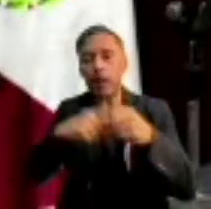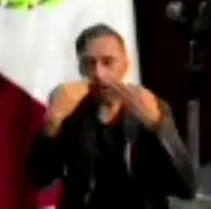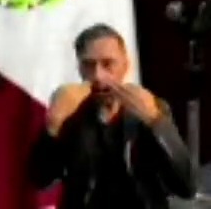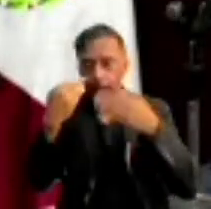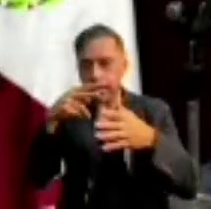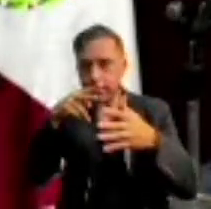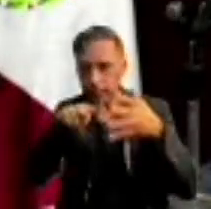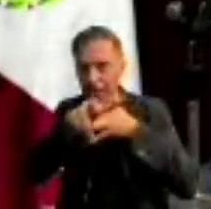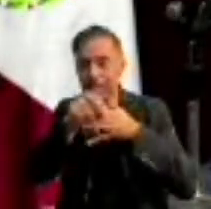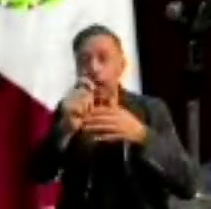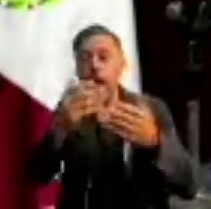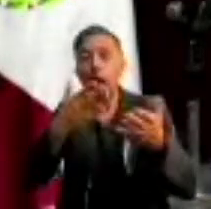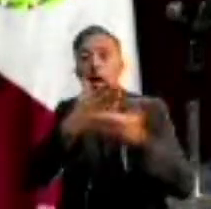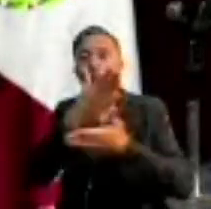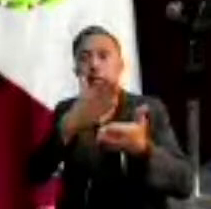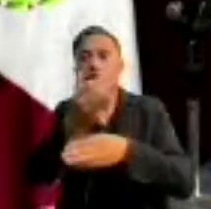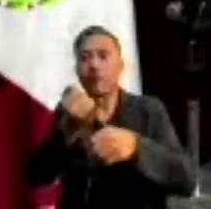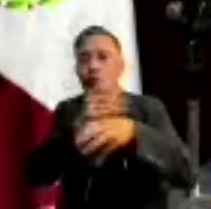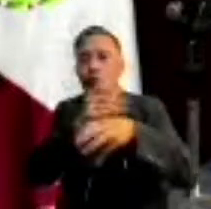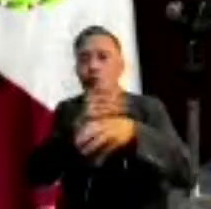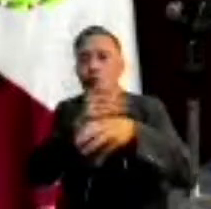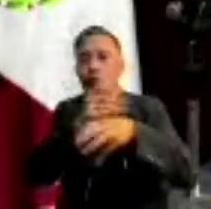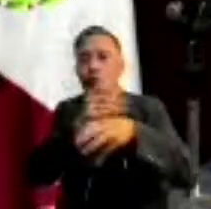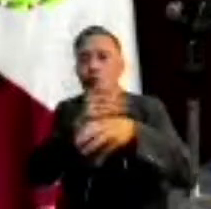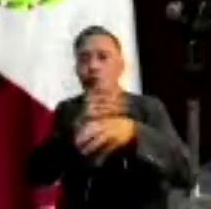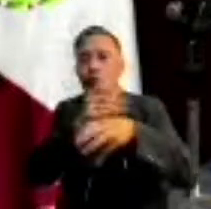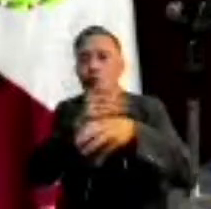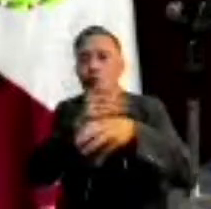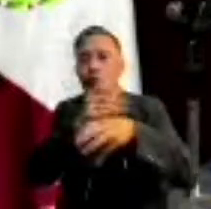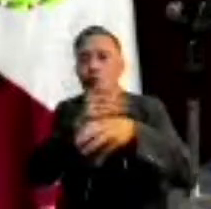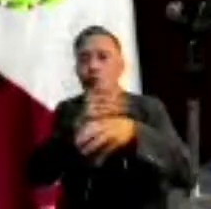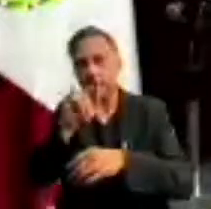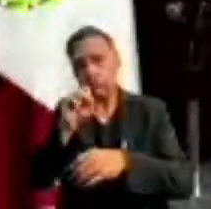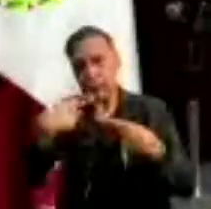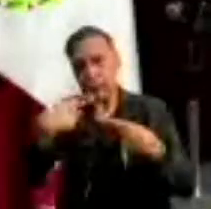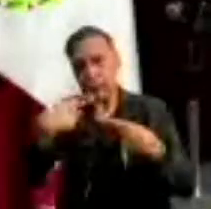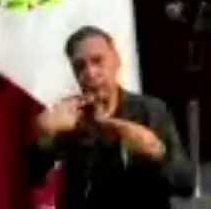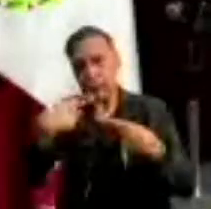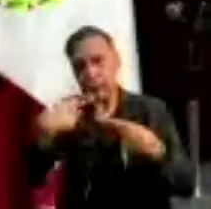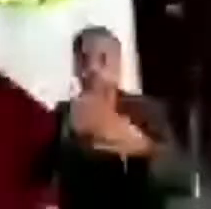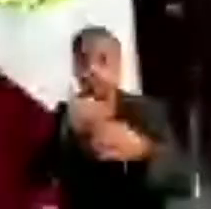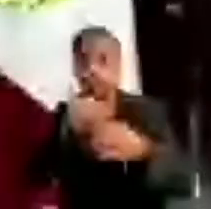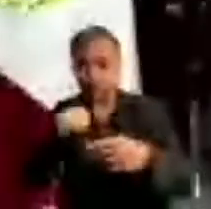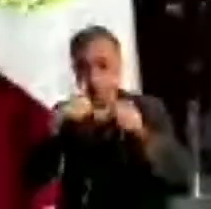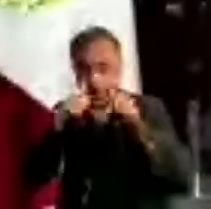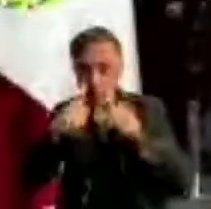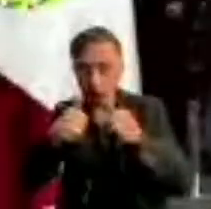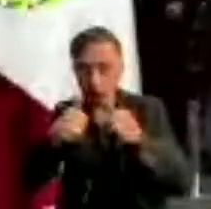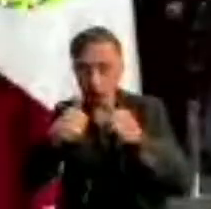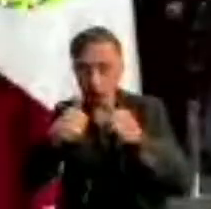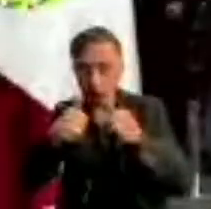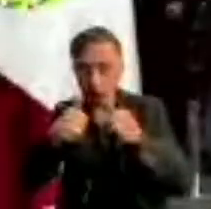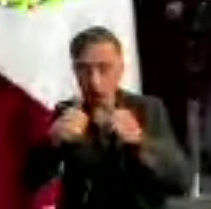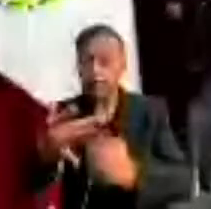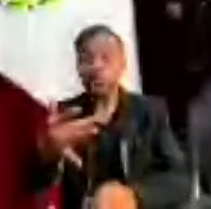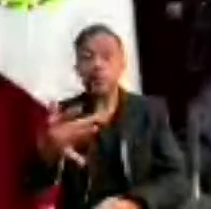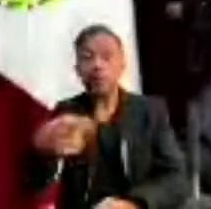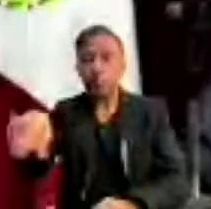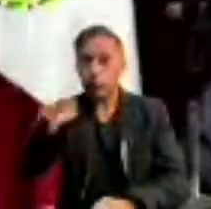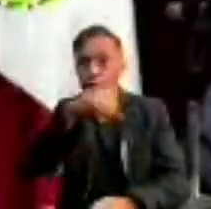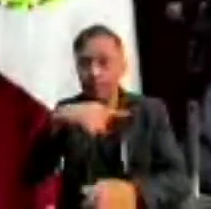y datos personales Agradeciendo De antemano la atención y esperando contar con su